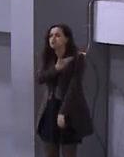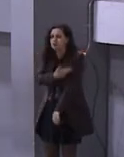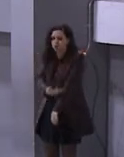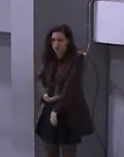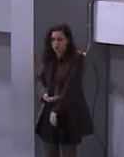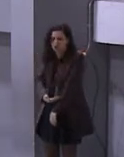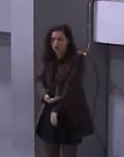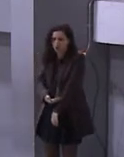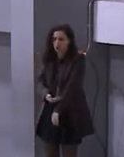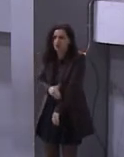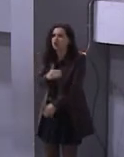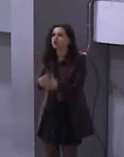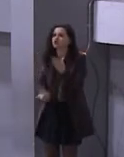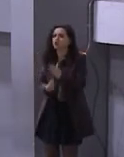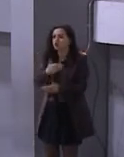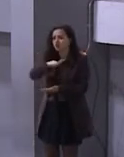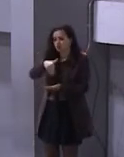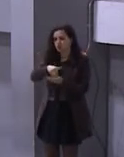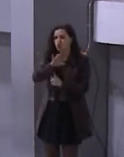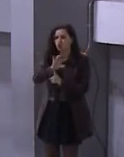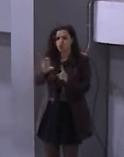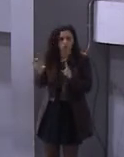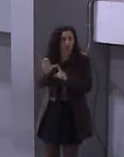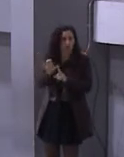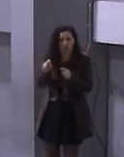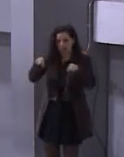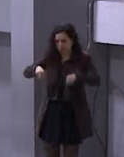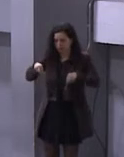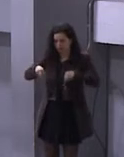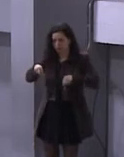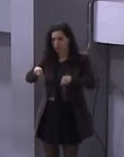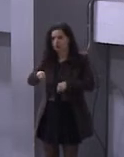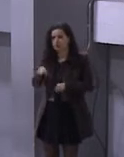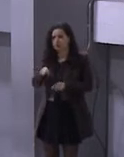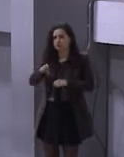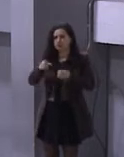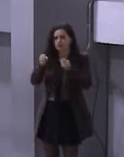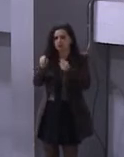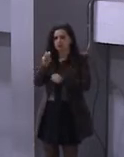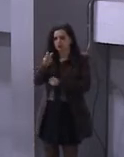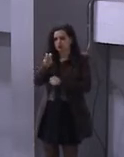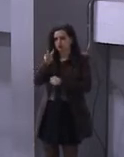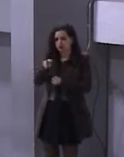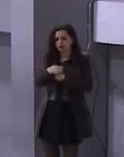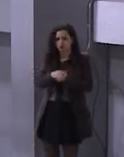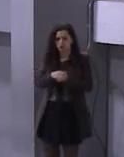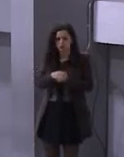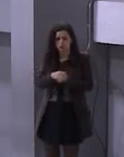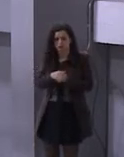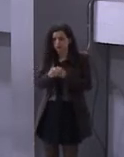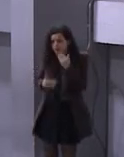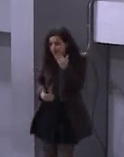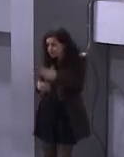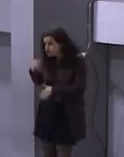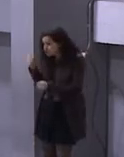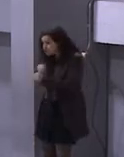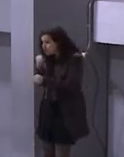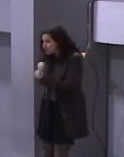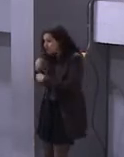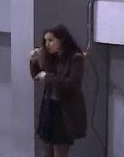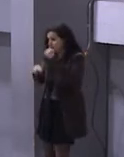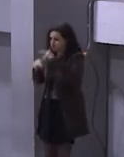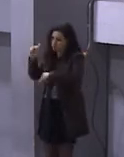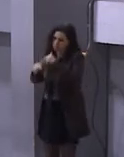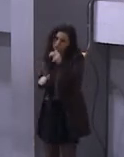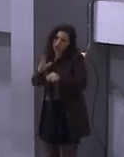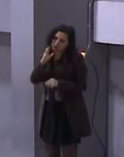para el nuevo centro cultural que estará aquí en la sede de la calle 72. No hemos iniciado las obras, pues porque todos sabemos